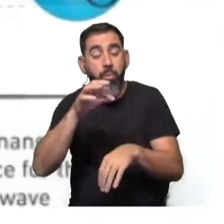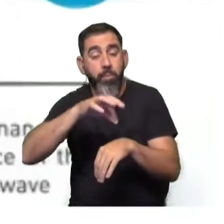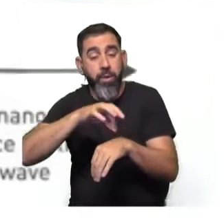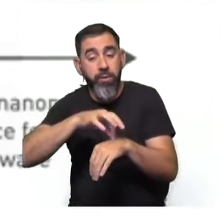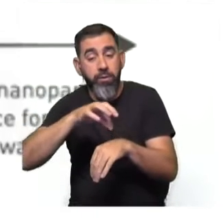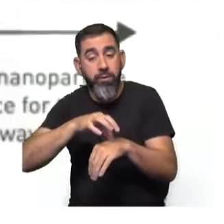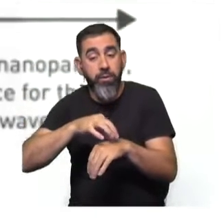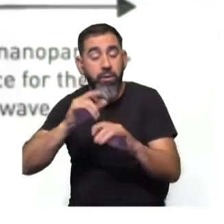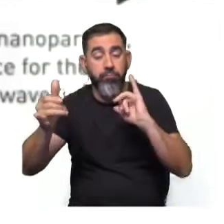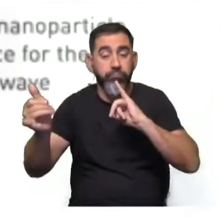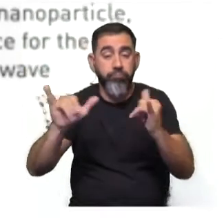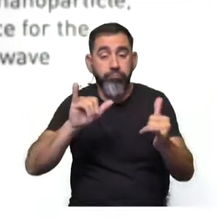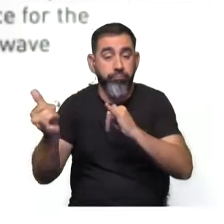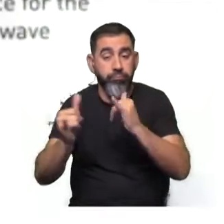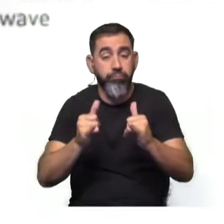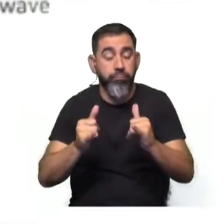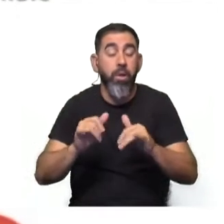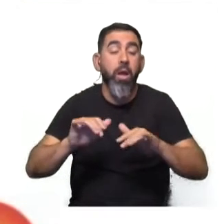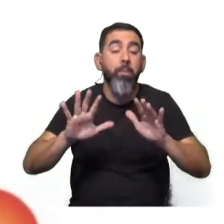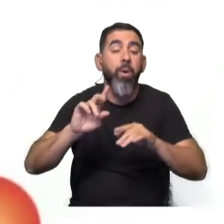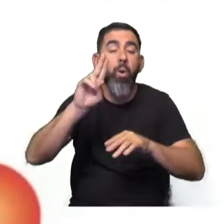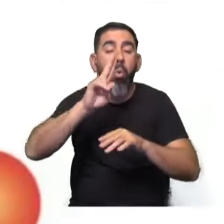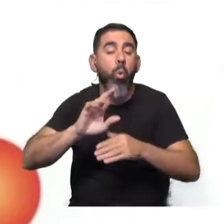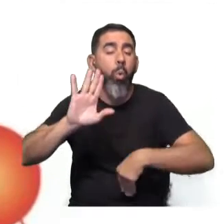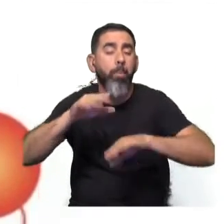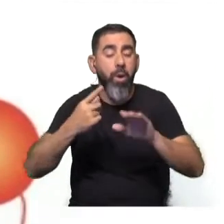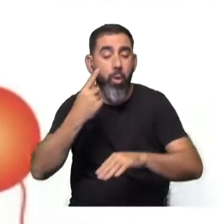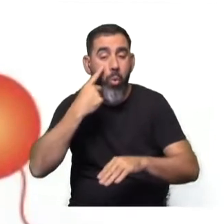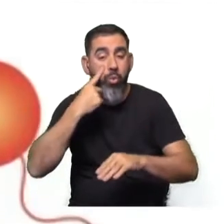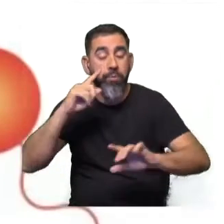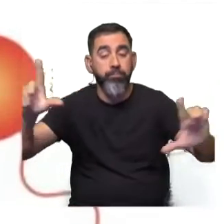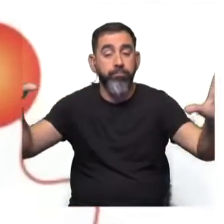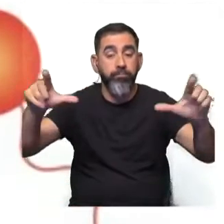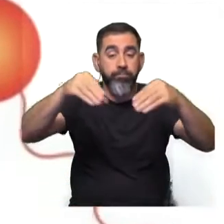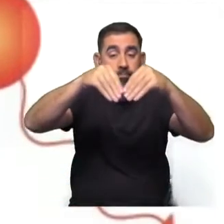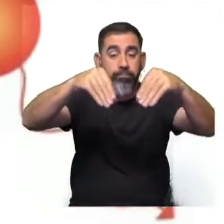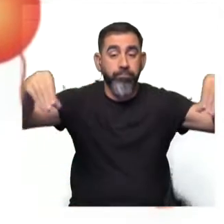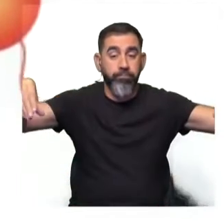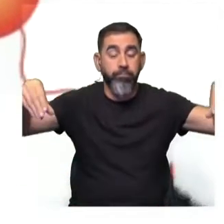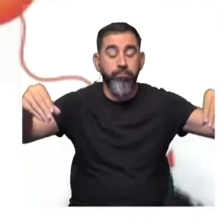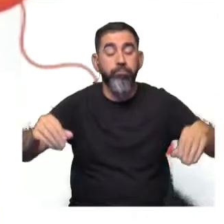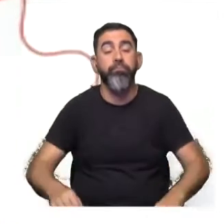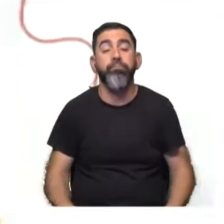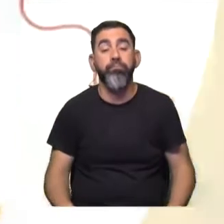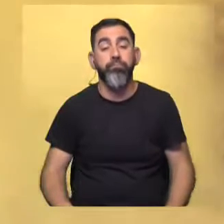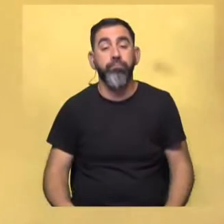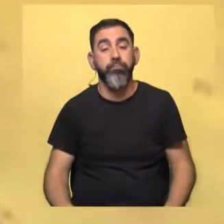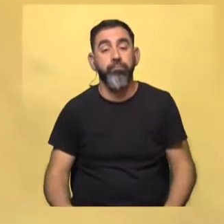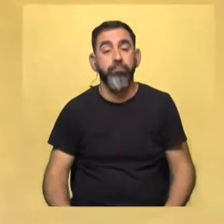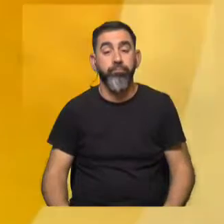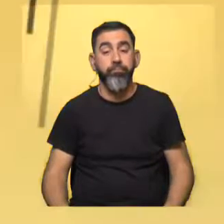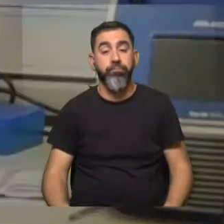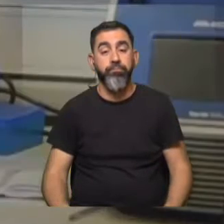a la recreación. Tal vez su uso más conocido sea el de las pantallas LED de última generación.